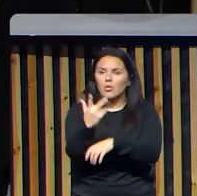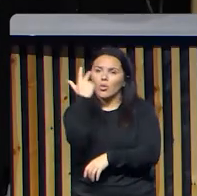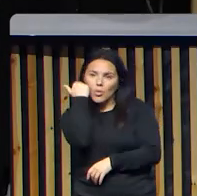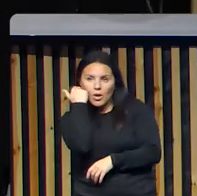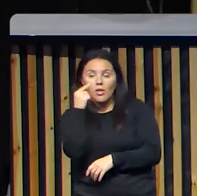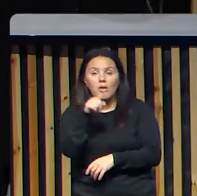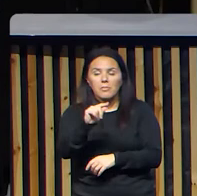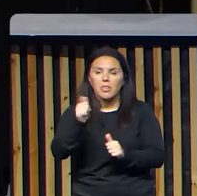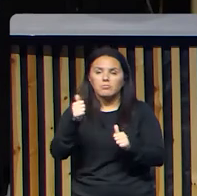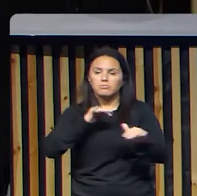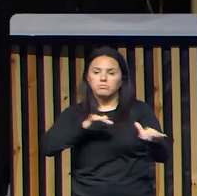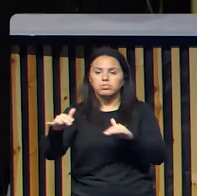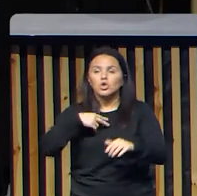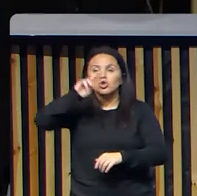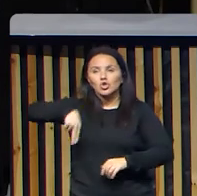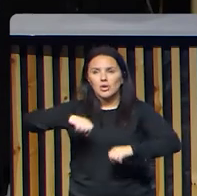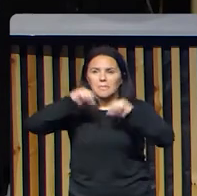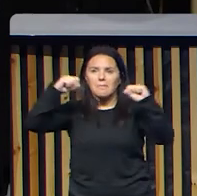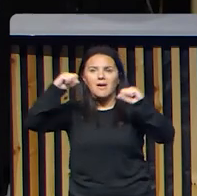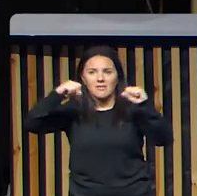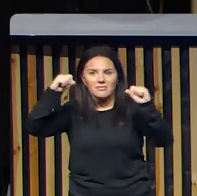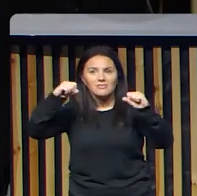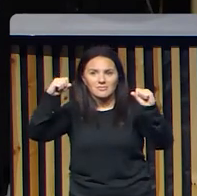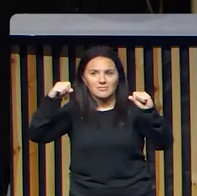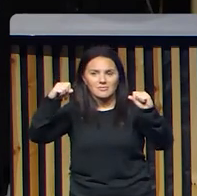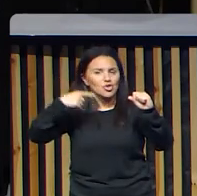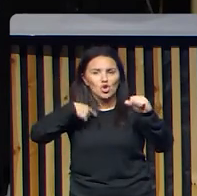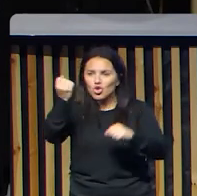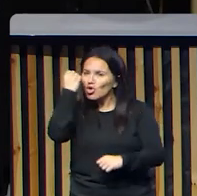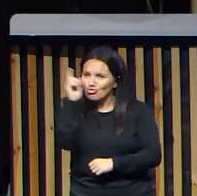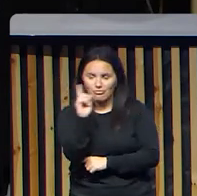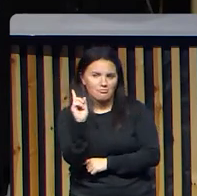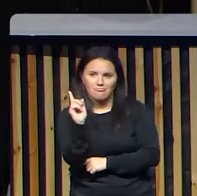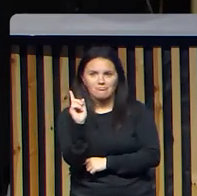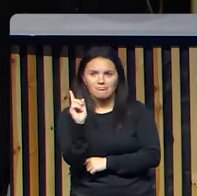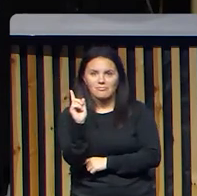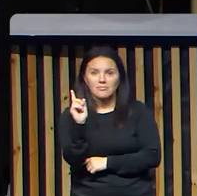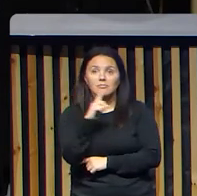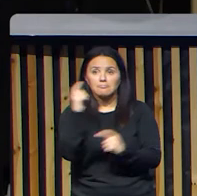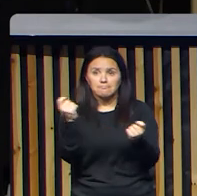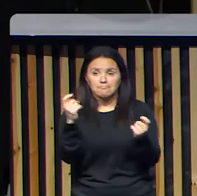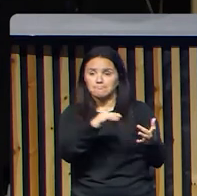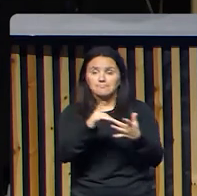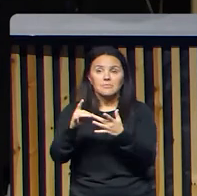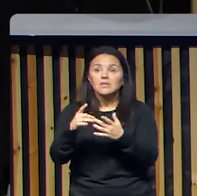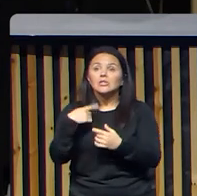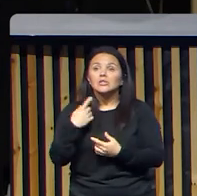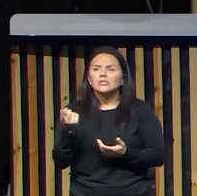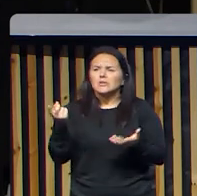impulsor del movimiento soy mayor no idiota no entregó